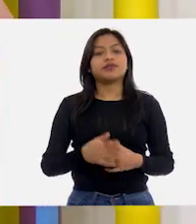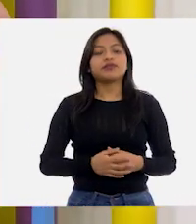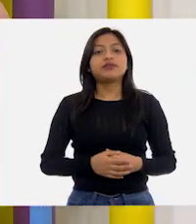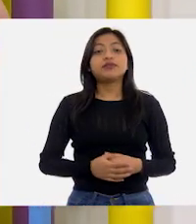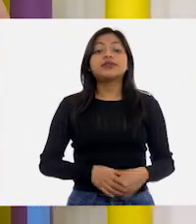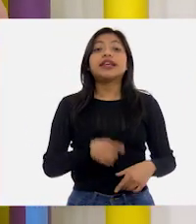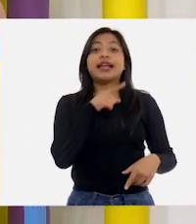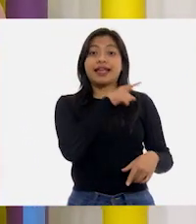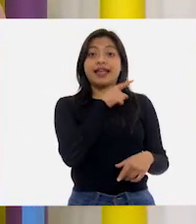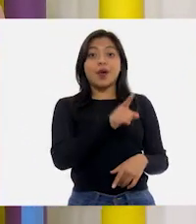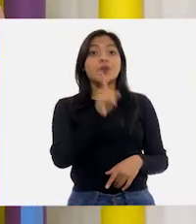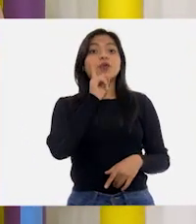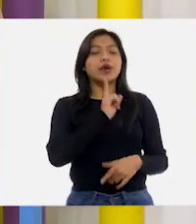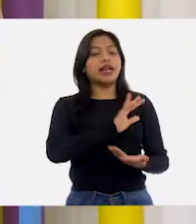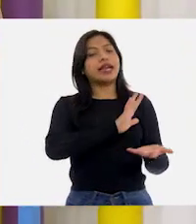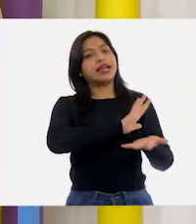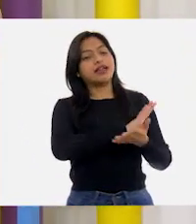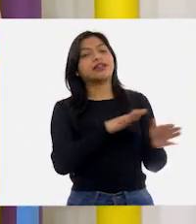estoy dormida.